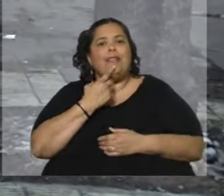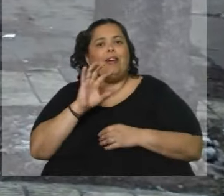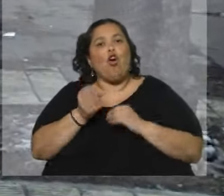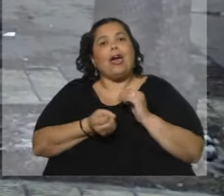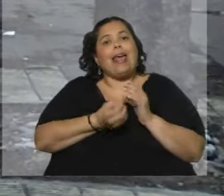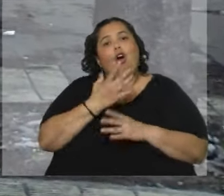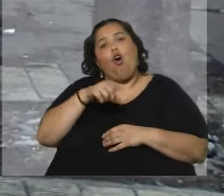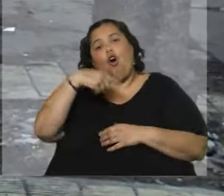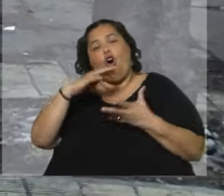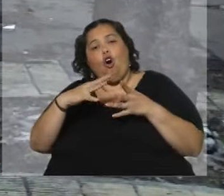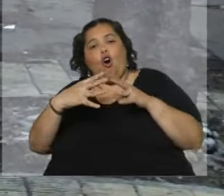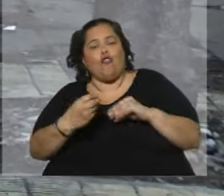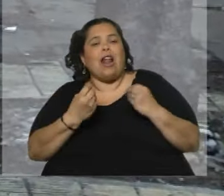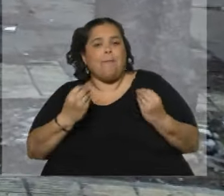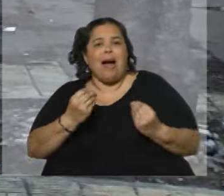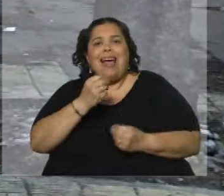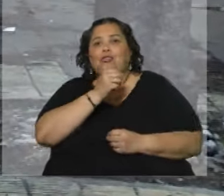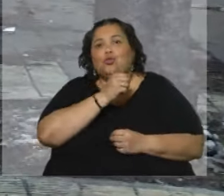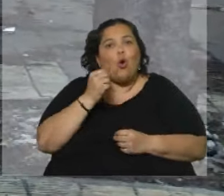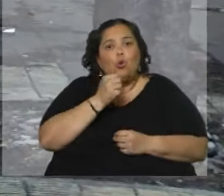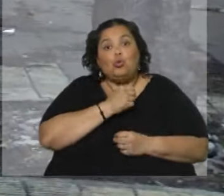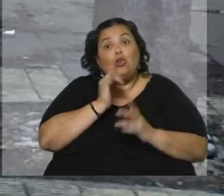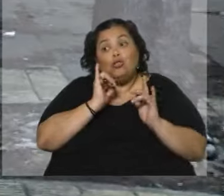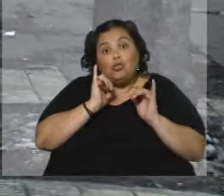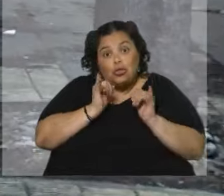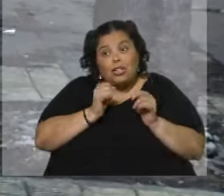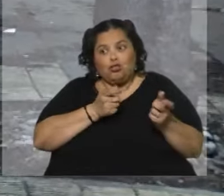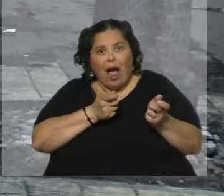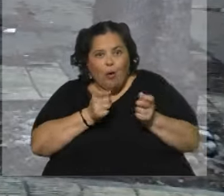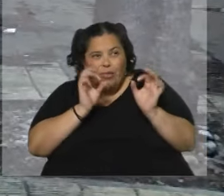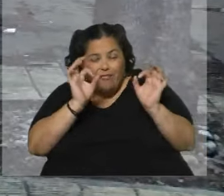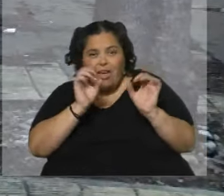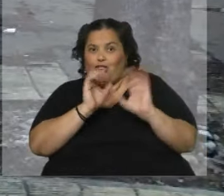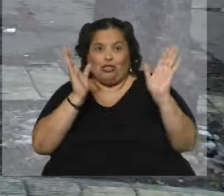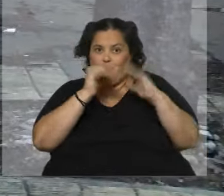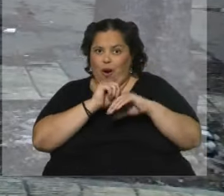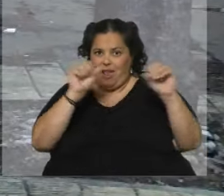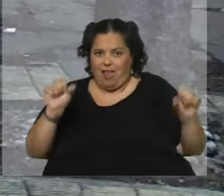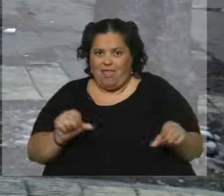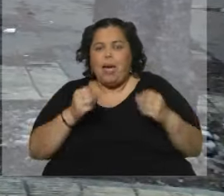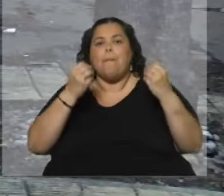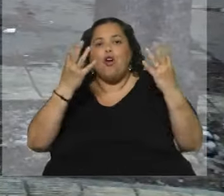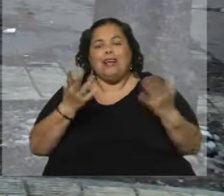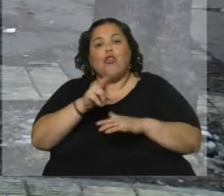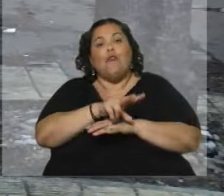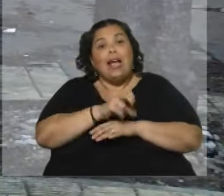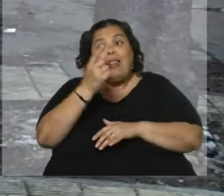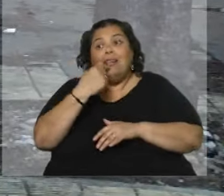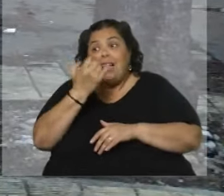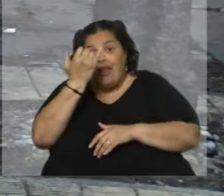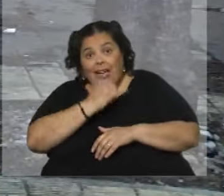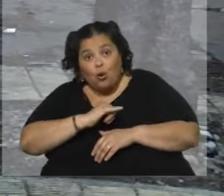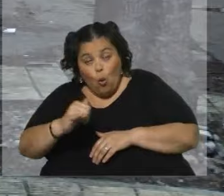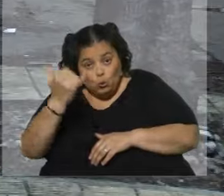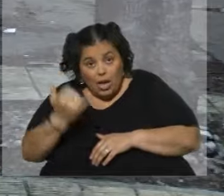de soluciones que ellos hacen, que si uno lo ajustara no les permite hacerlo. Por eso siempre los fiscales, cuando hay denuncias,